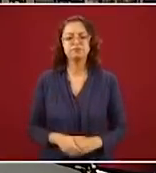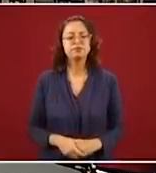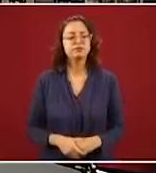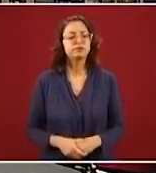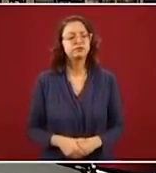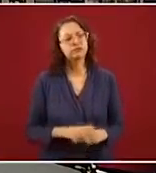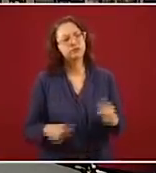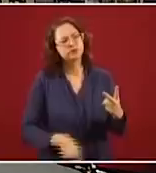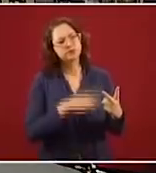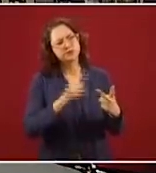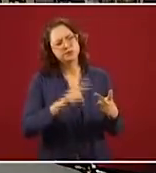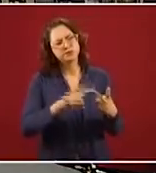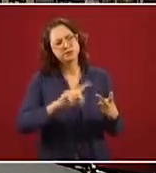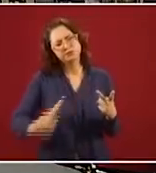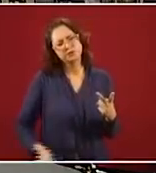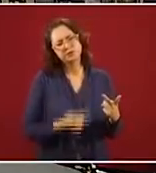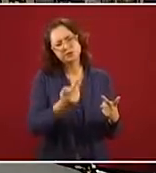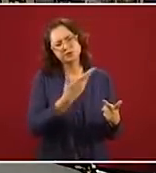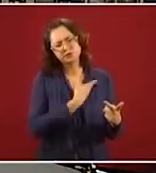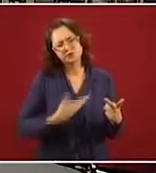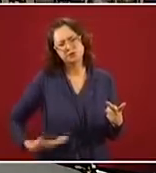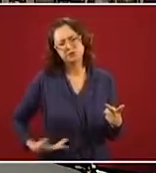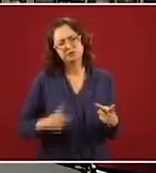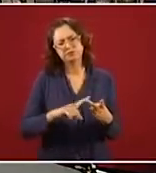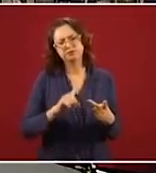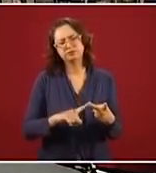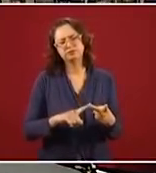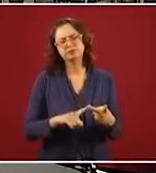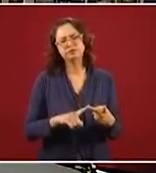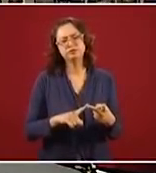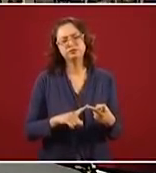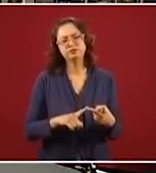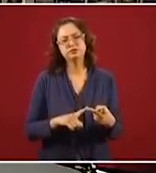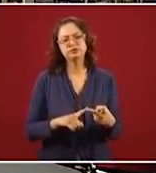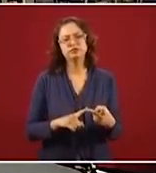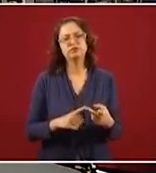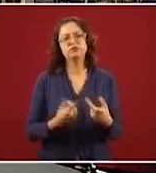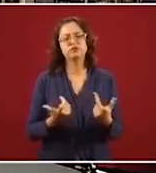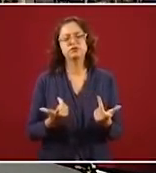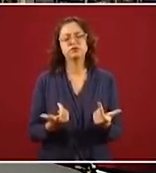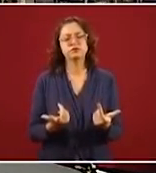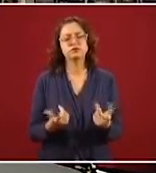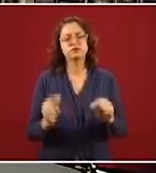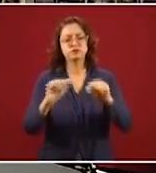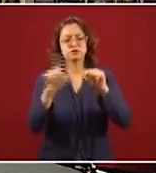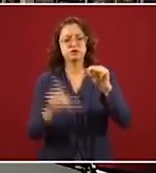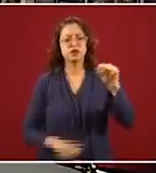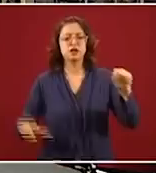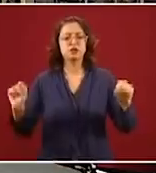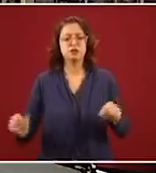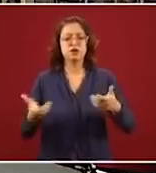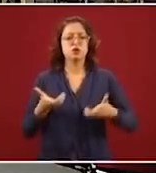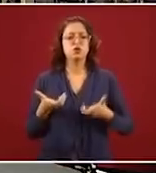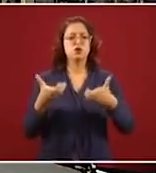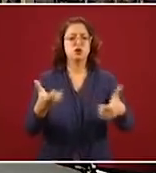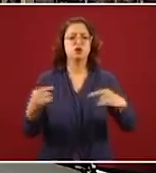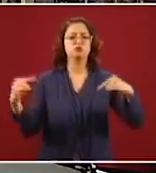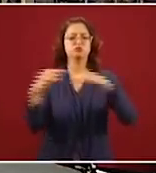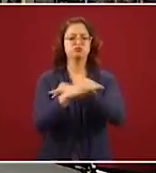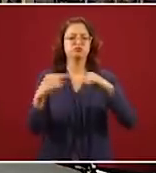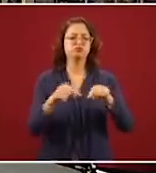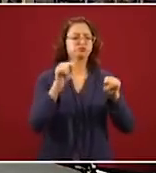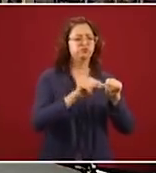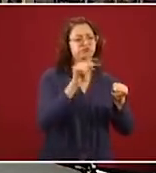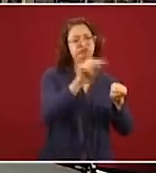pregunta, presidente, ante la toma de casetas que hay en varios puntos del país, y también esto incluye